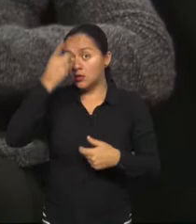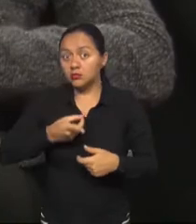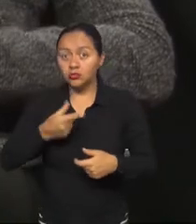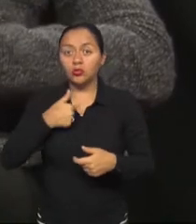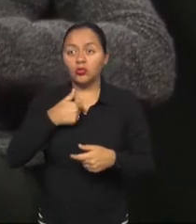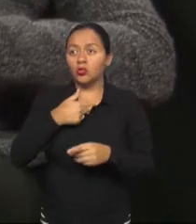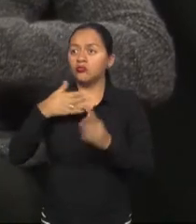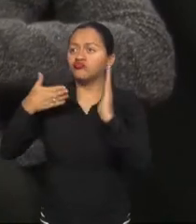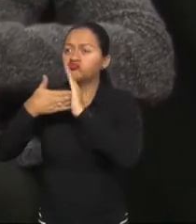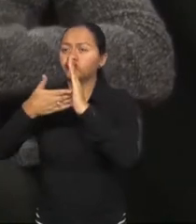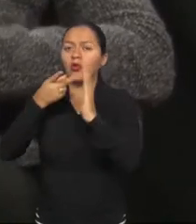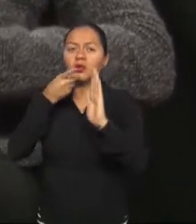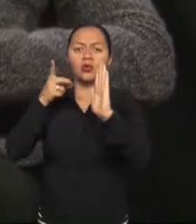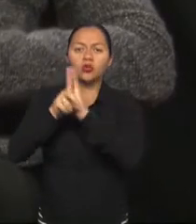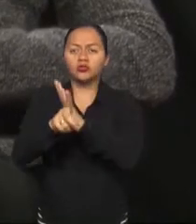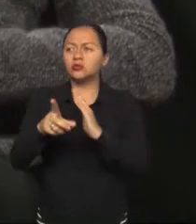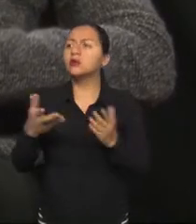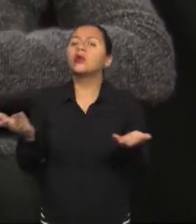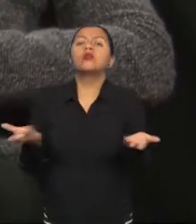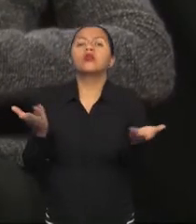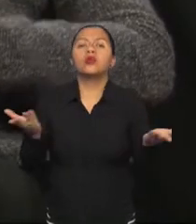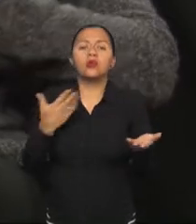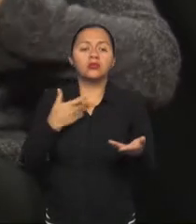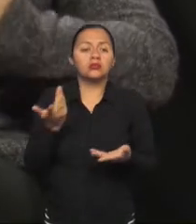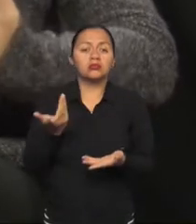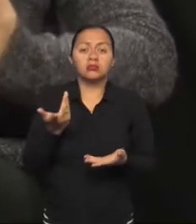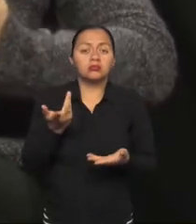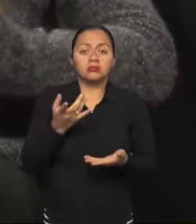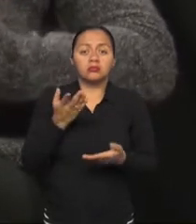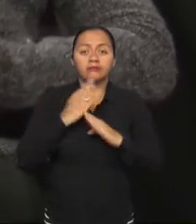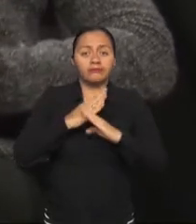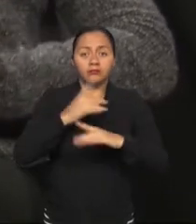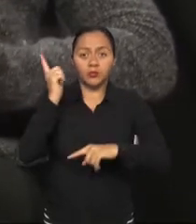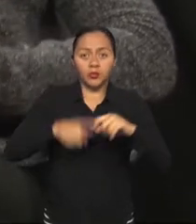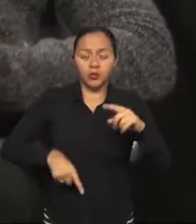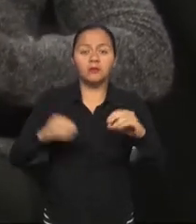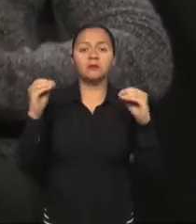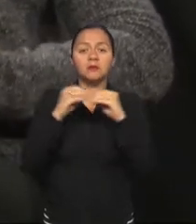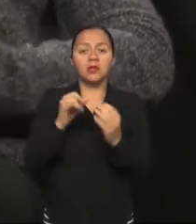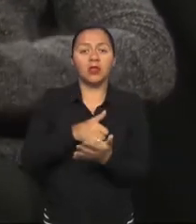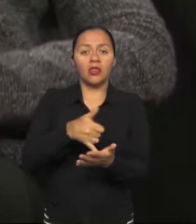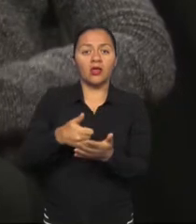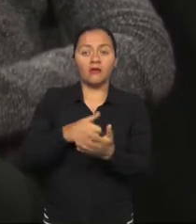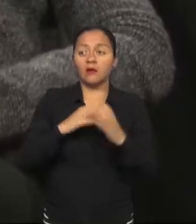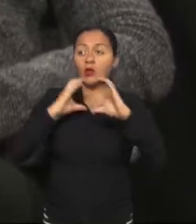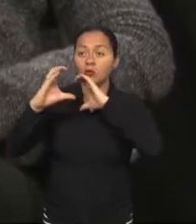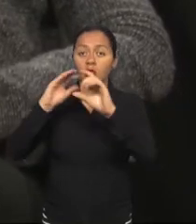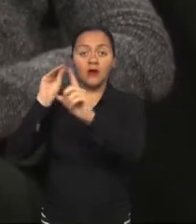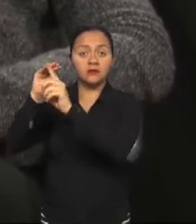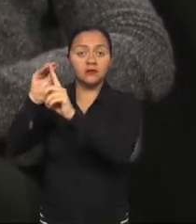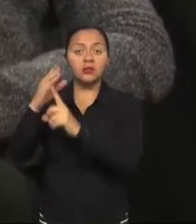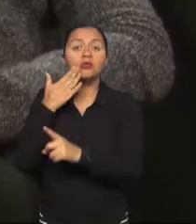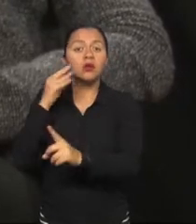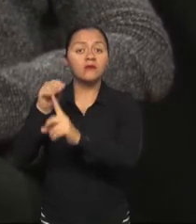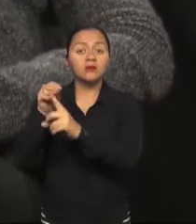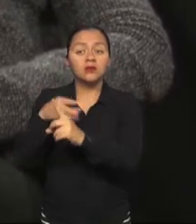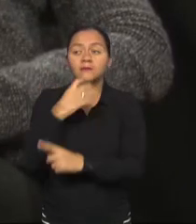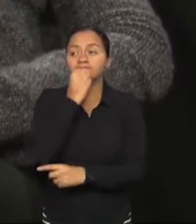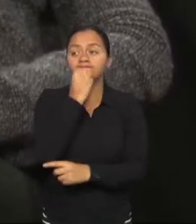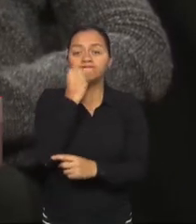y débiles en su posibilidad de comunicar la situación de violencia que están